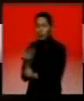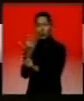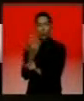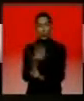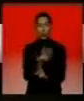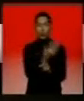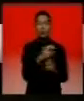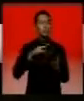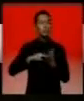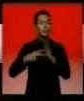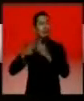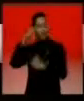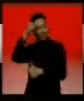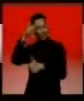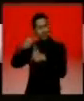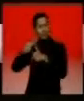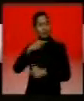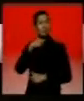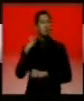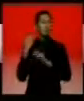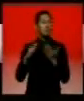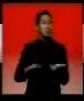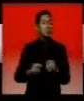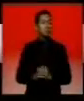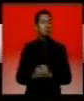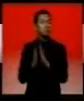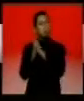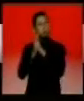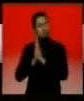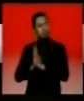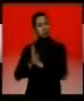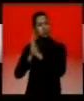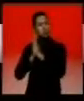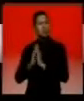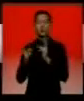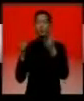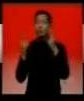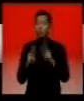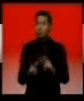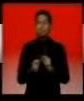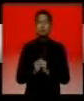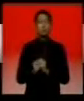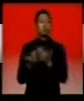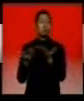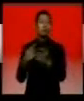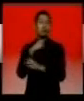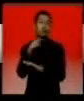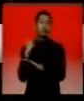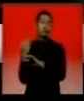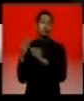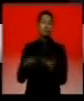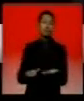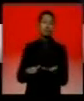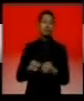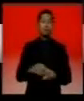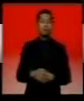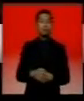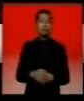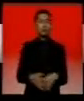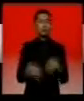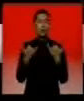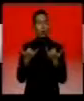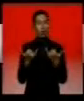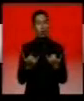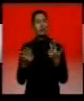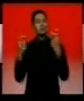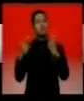sentida esta ceremonia, hubo oraciones también, por supuesto, para las víctimas, para los familiares, y ahora también vienen